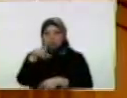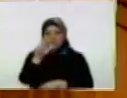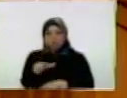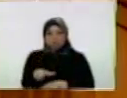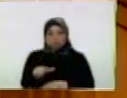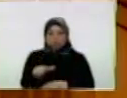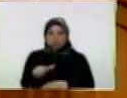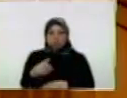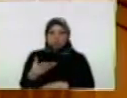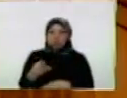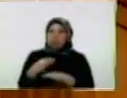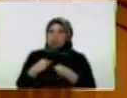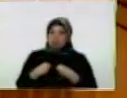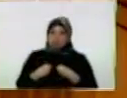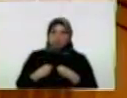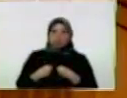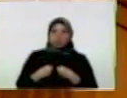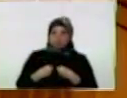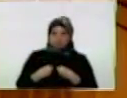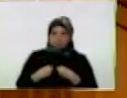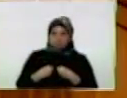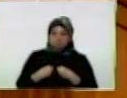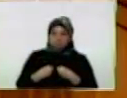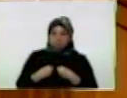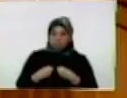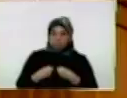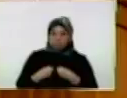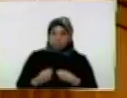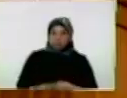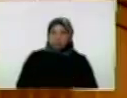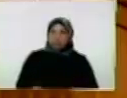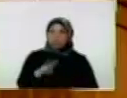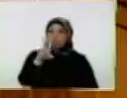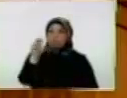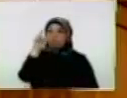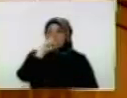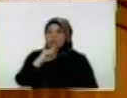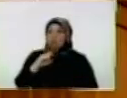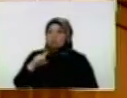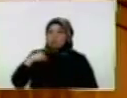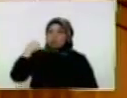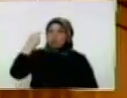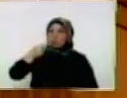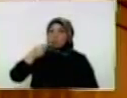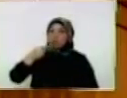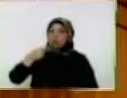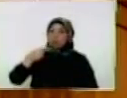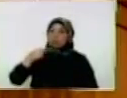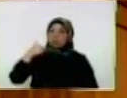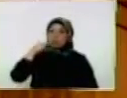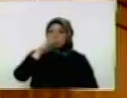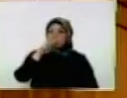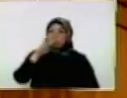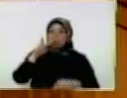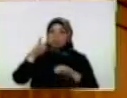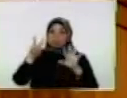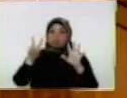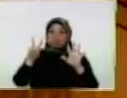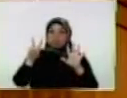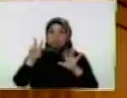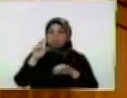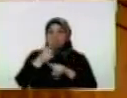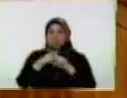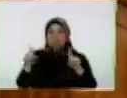y él los asumió. 20 años después, 27 después del 4,